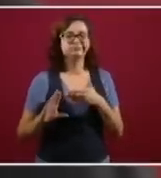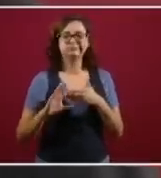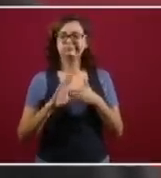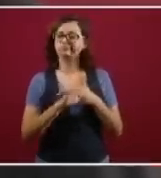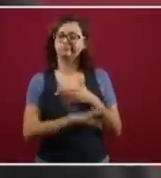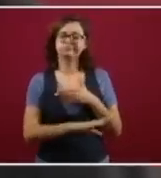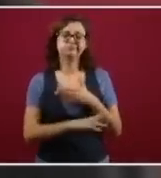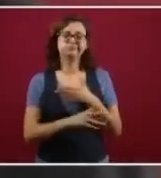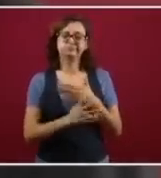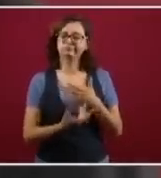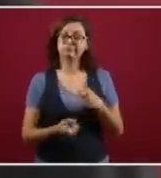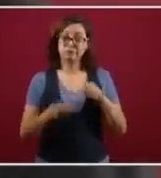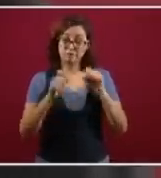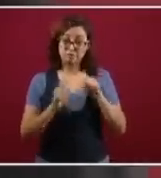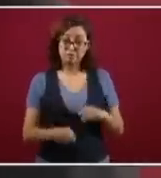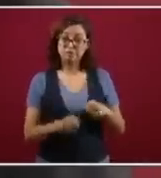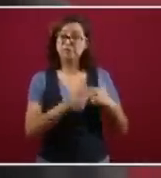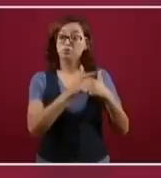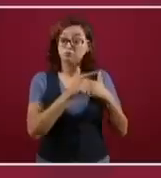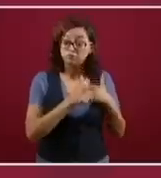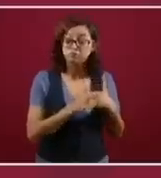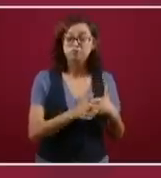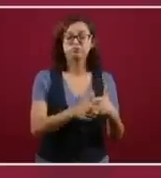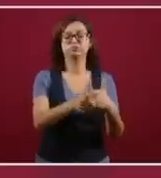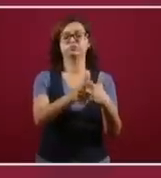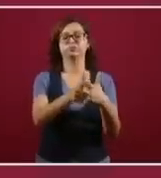que continúe